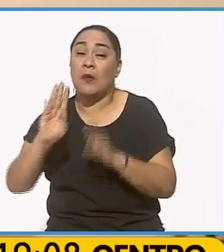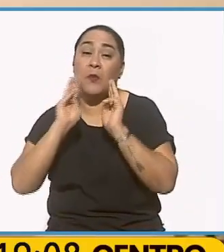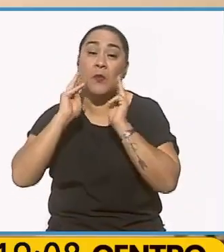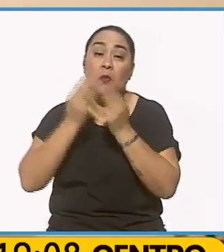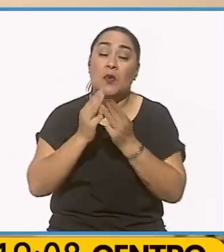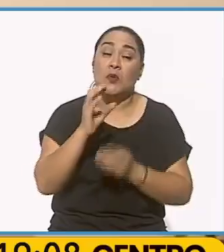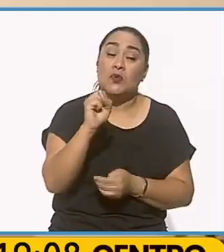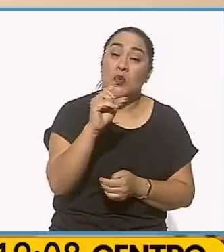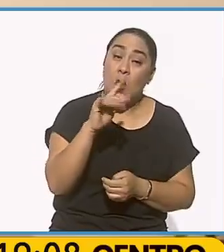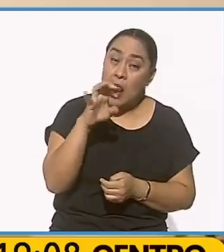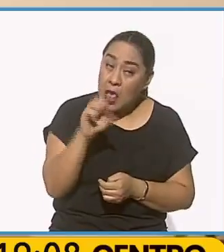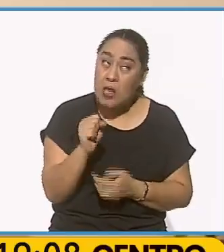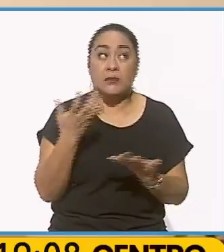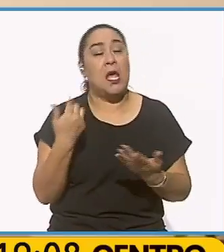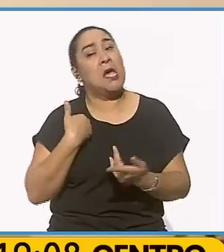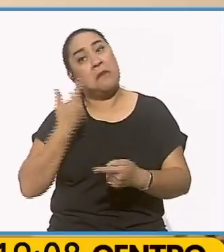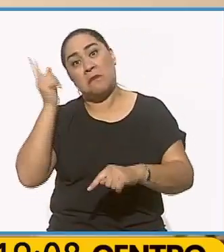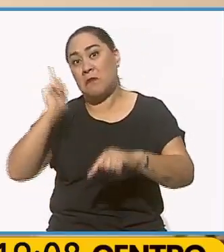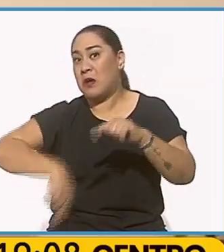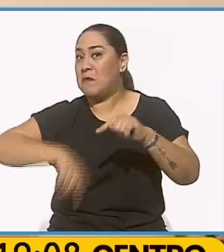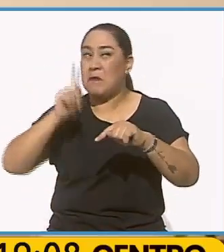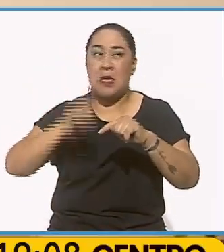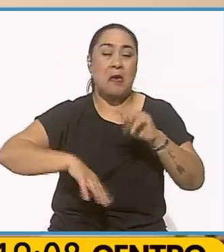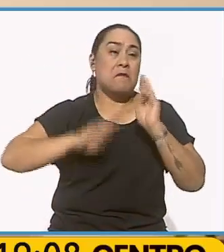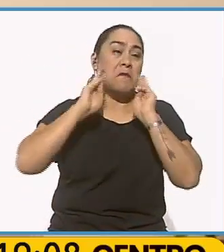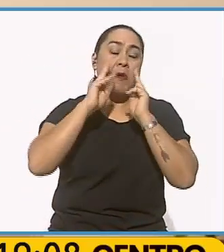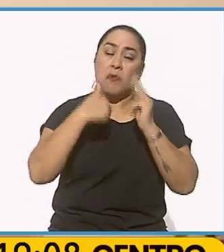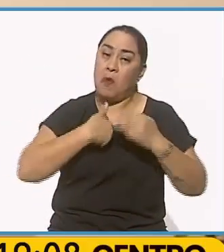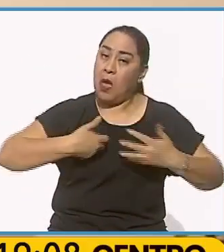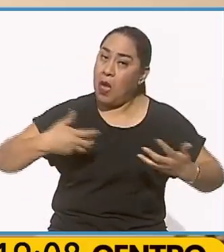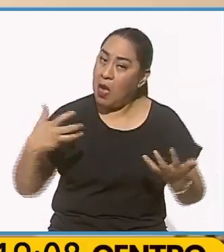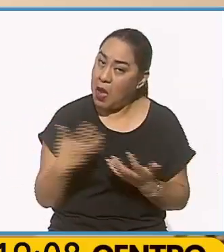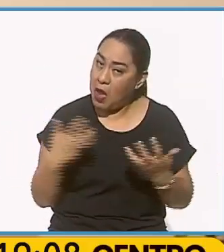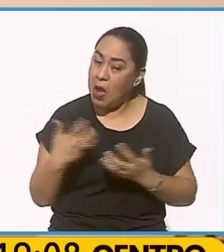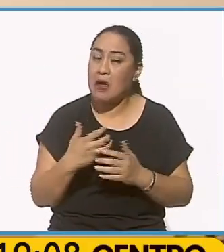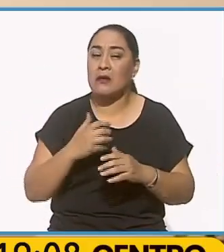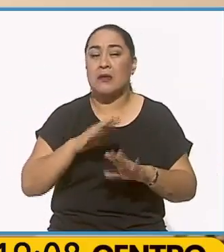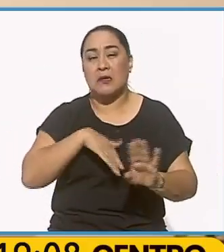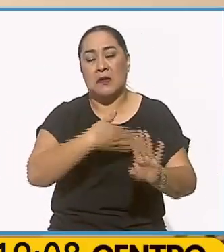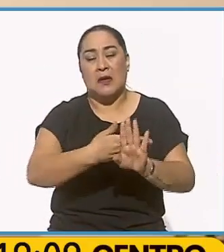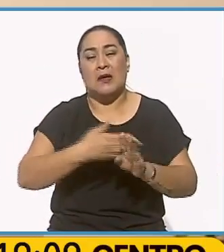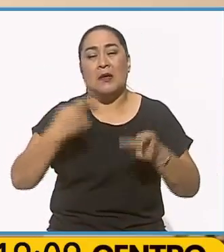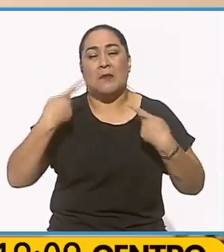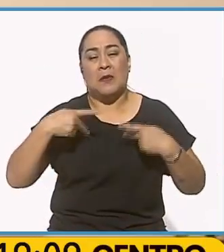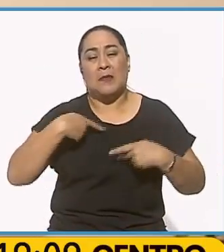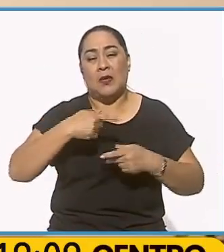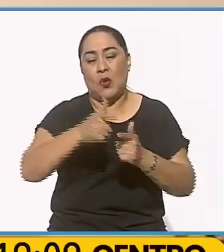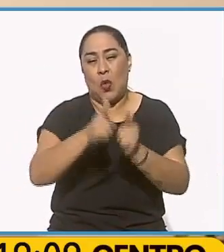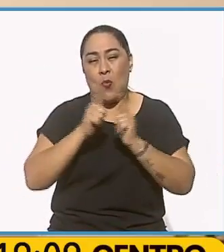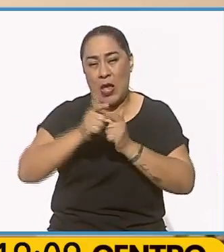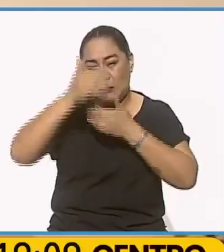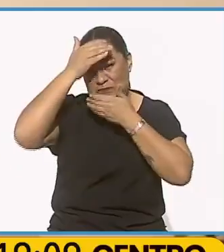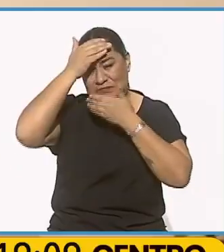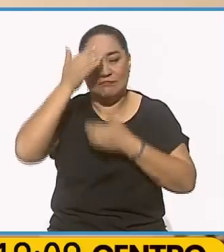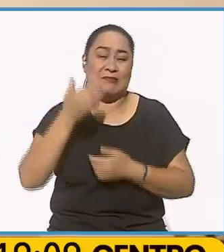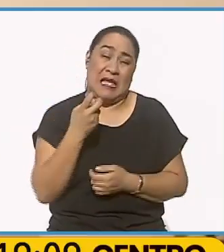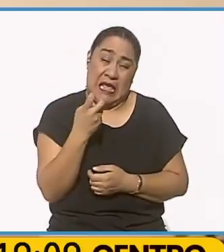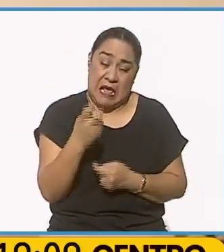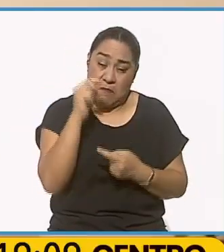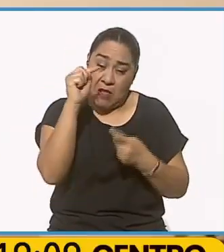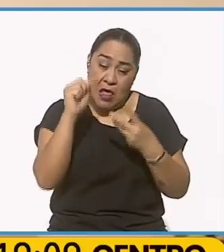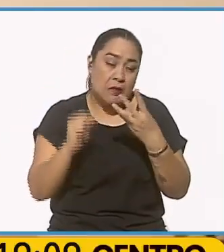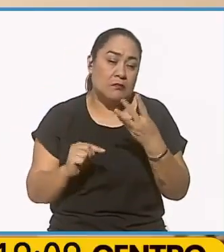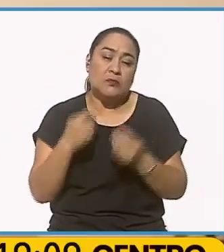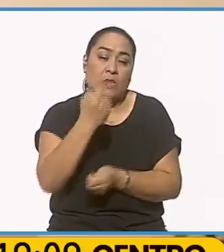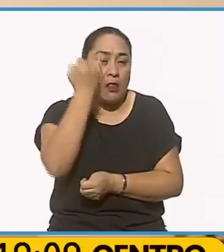el combate al narcotráfico, a organizaciones terroristas transnacionales, son simplemente coartadas,